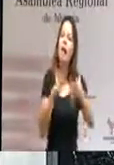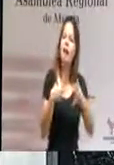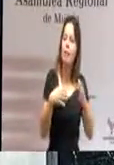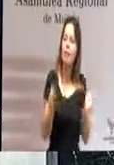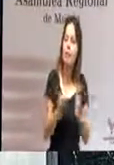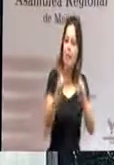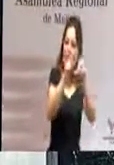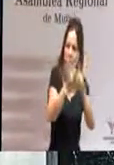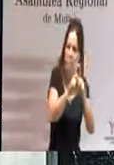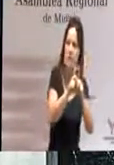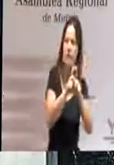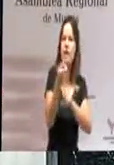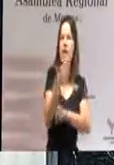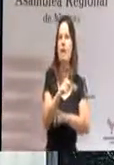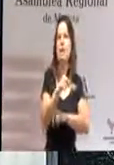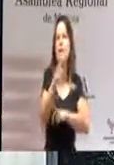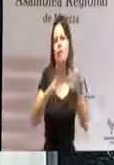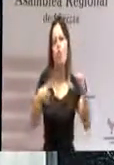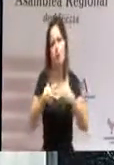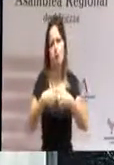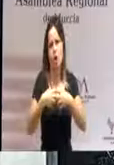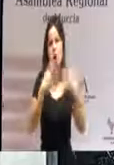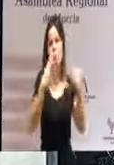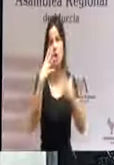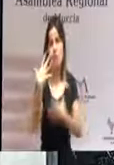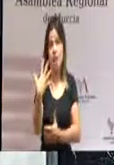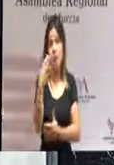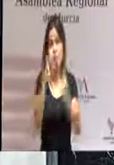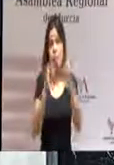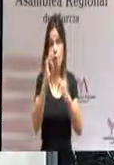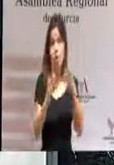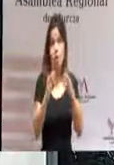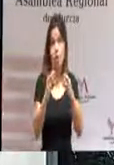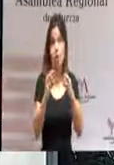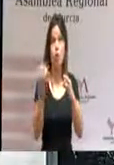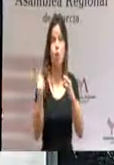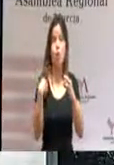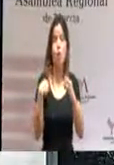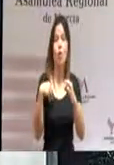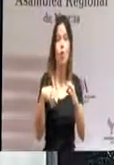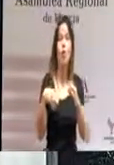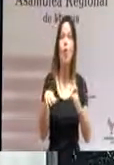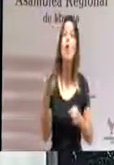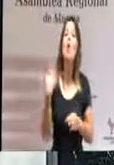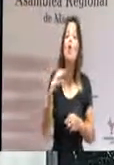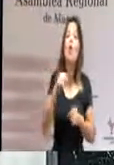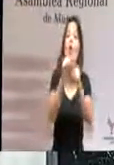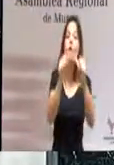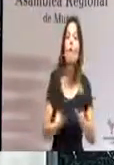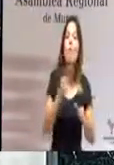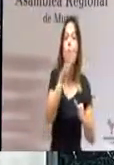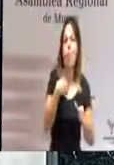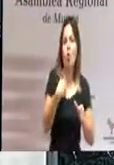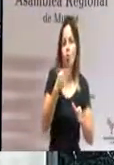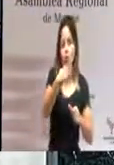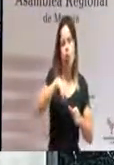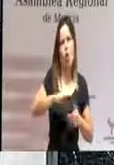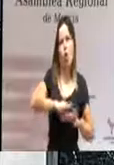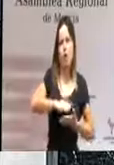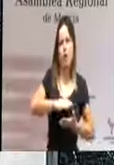empresas y los distritos industriales, el 95% del tejido productivo regional, pues es la única manera de aumentar su